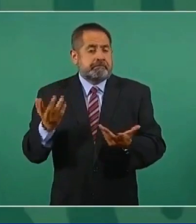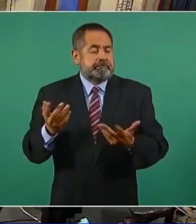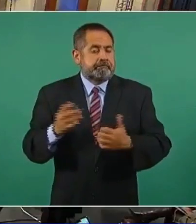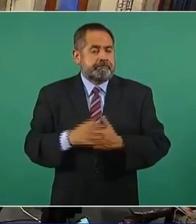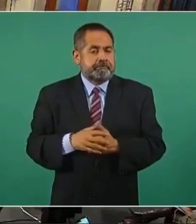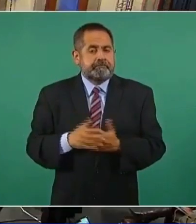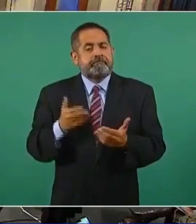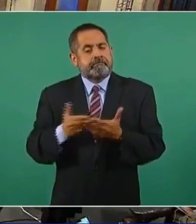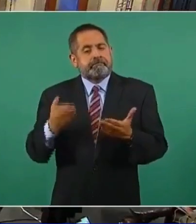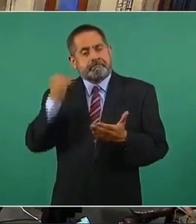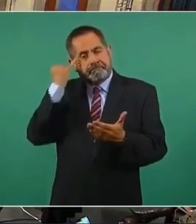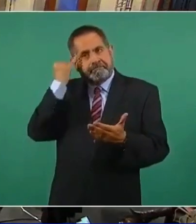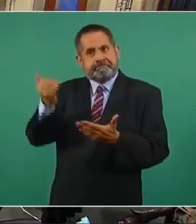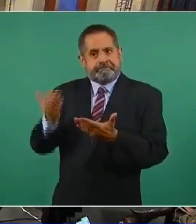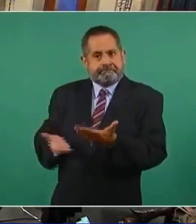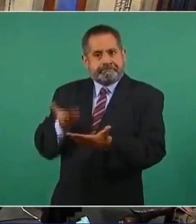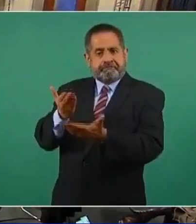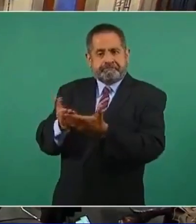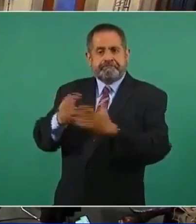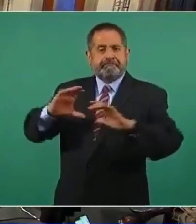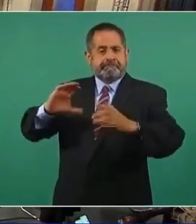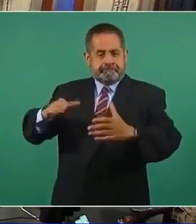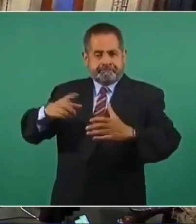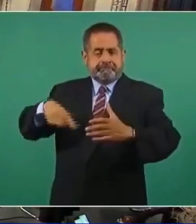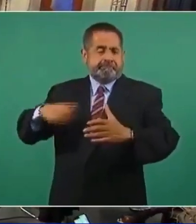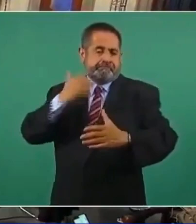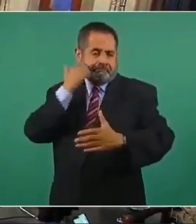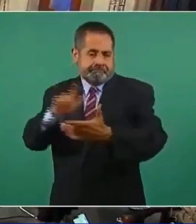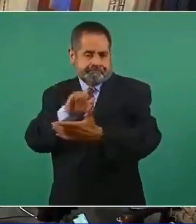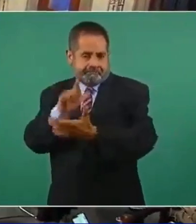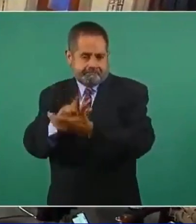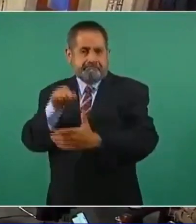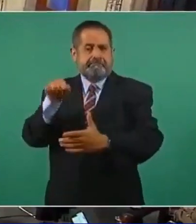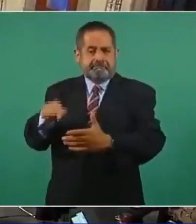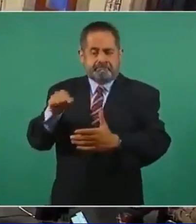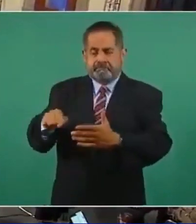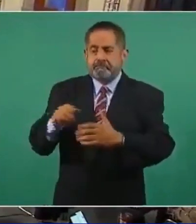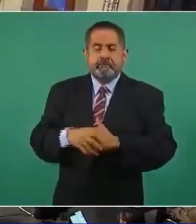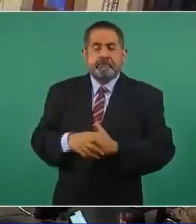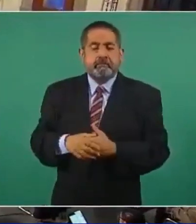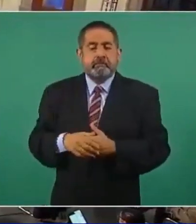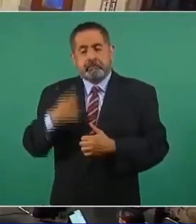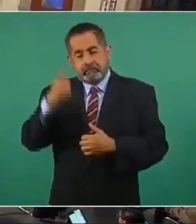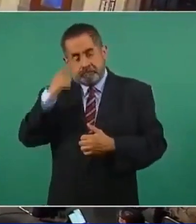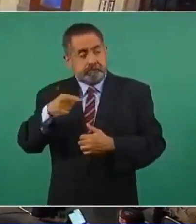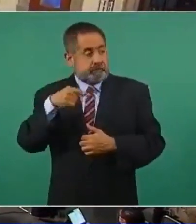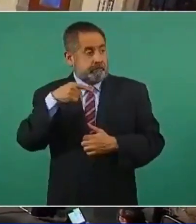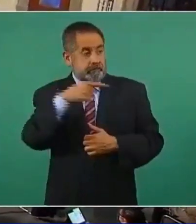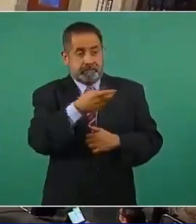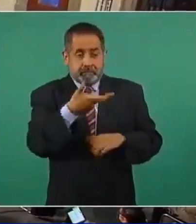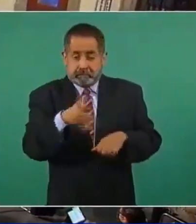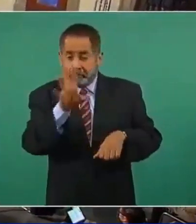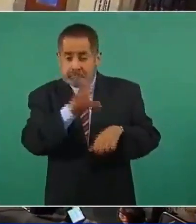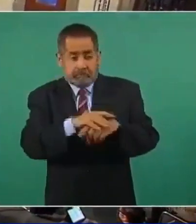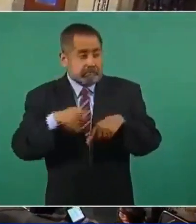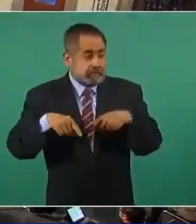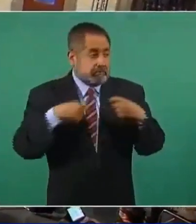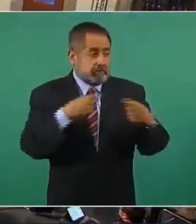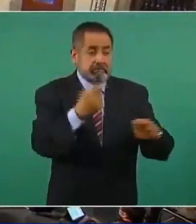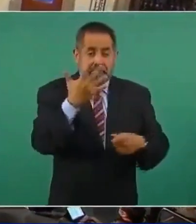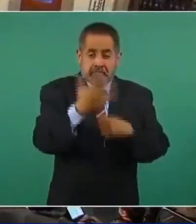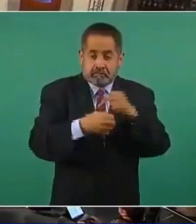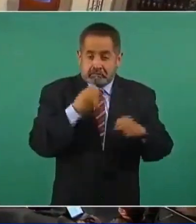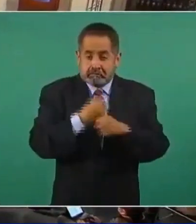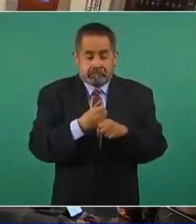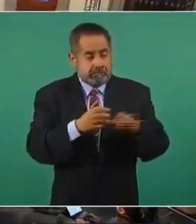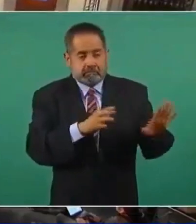Ahora hay una iniciativa en el Congreso para reducir los años de las concesiones. Hay que ver eso